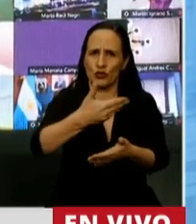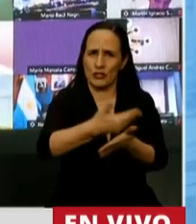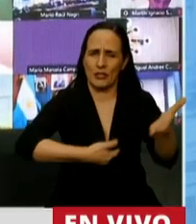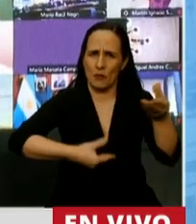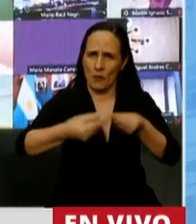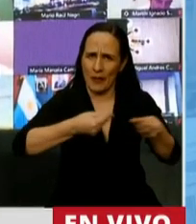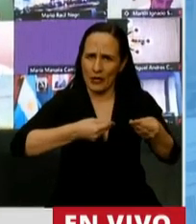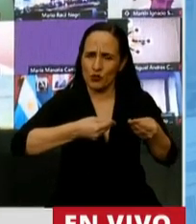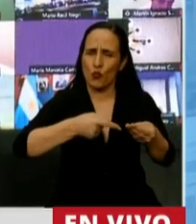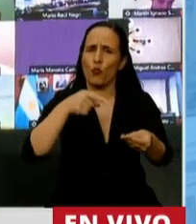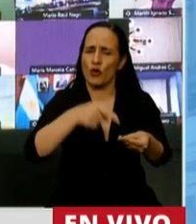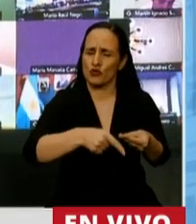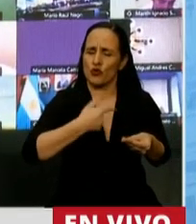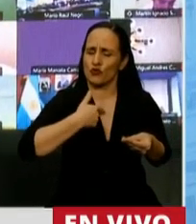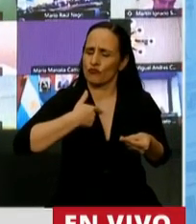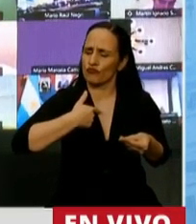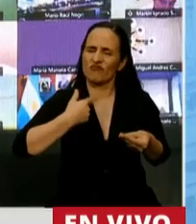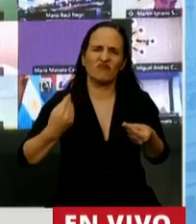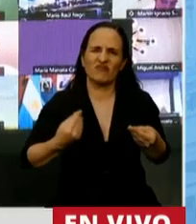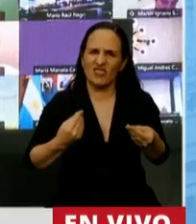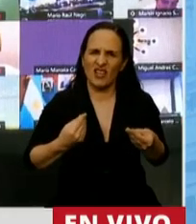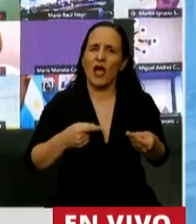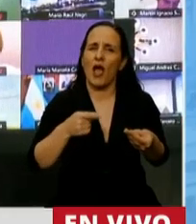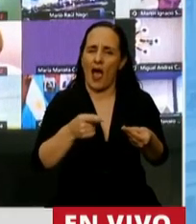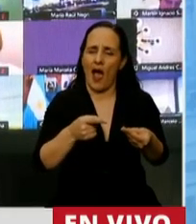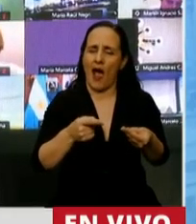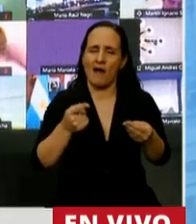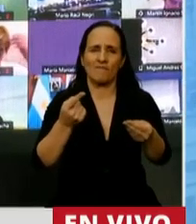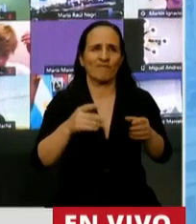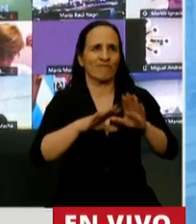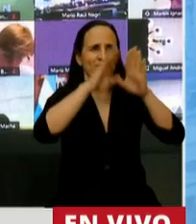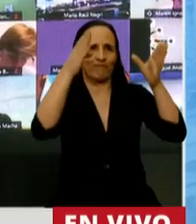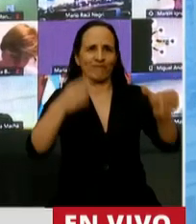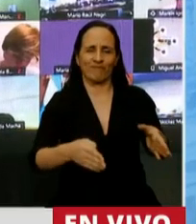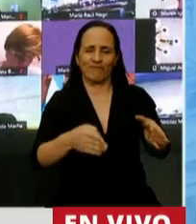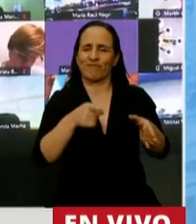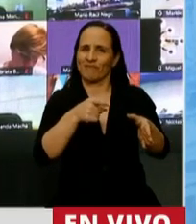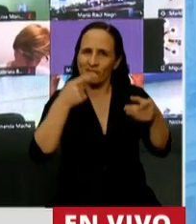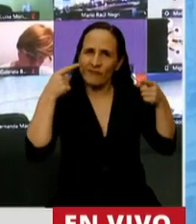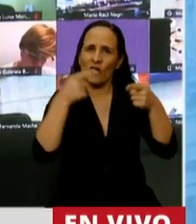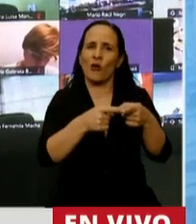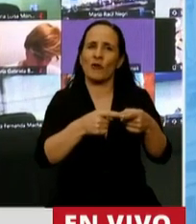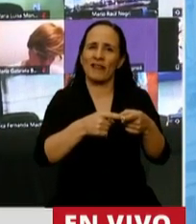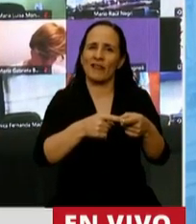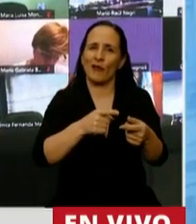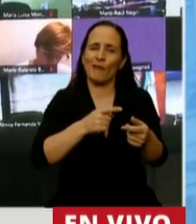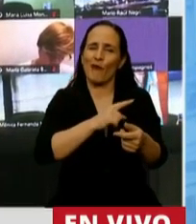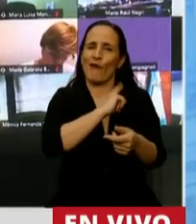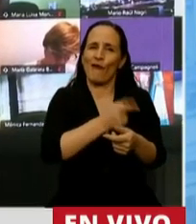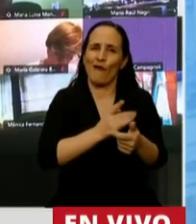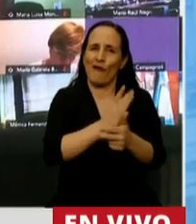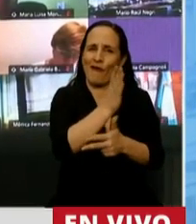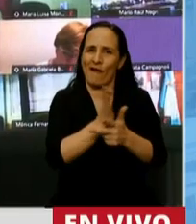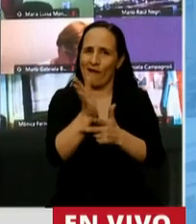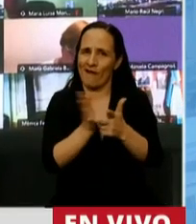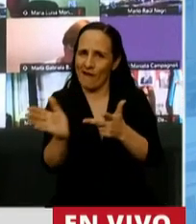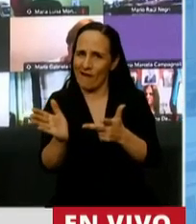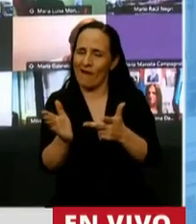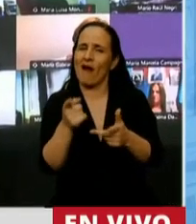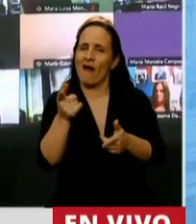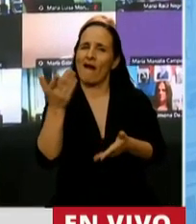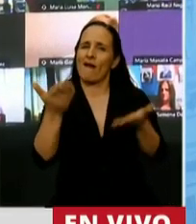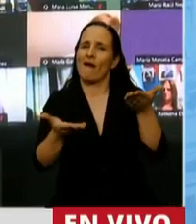se afiance el bienestar general que todos anhelamos, y más aún en las circunstancias actuales de la